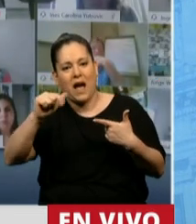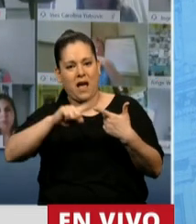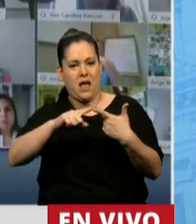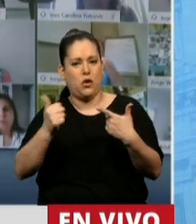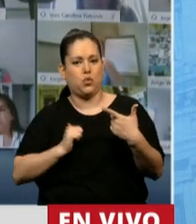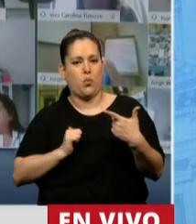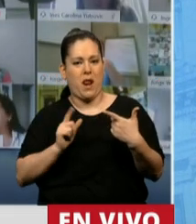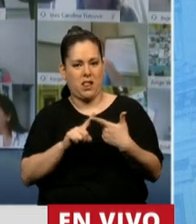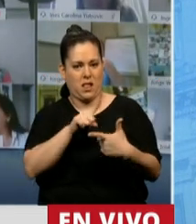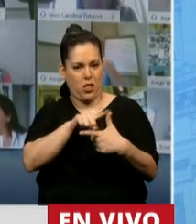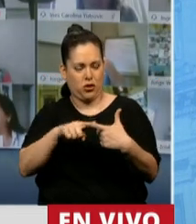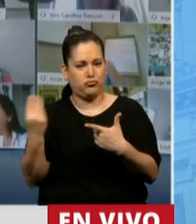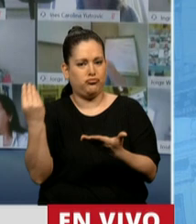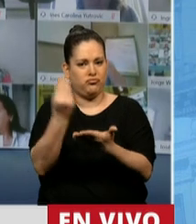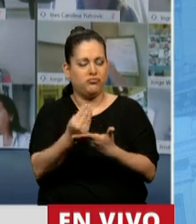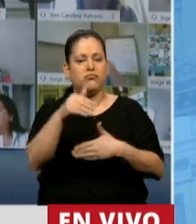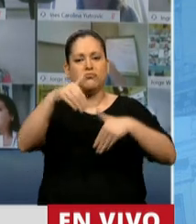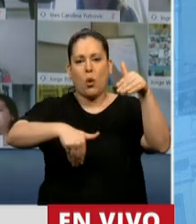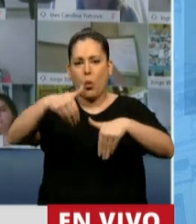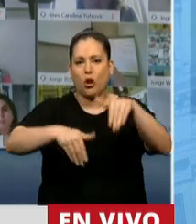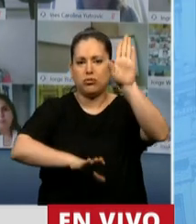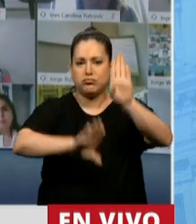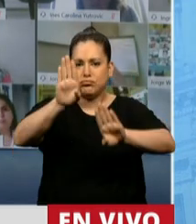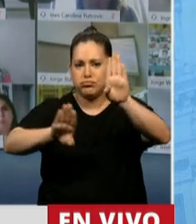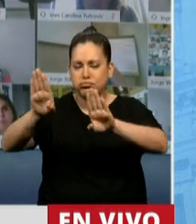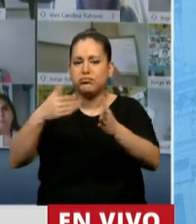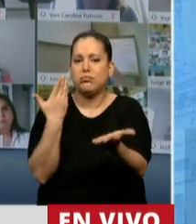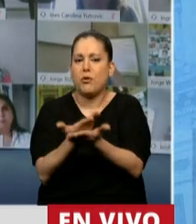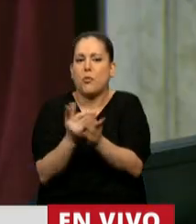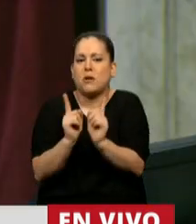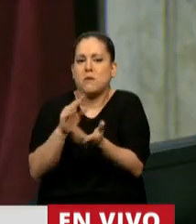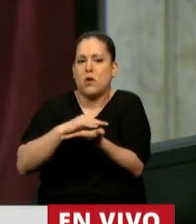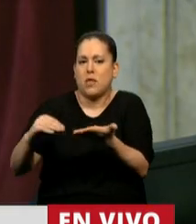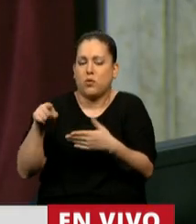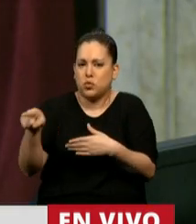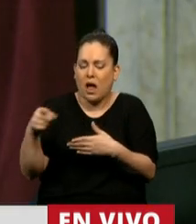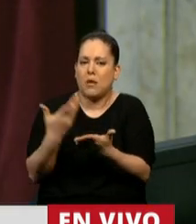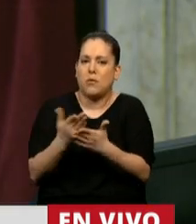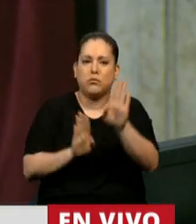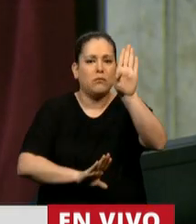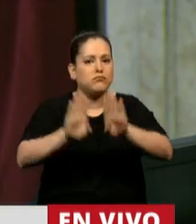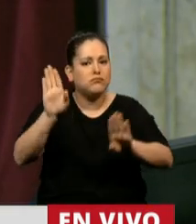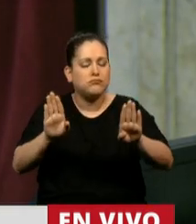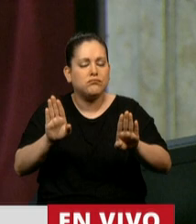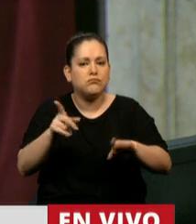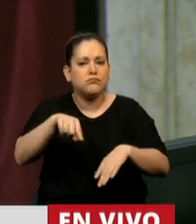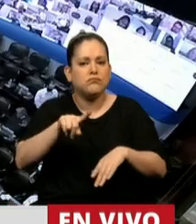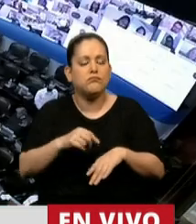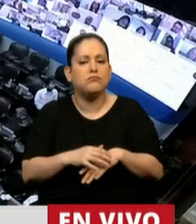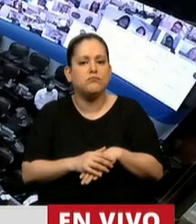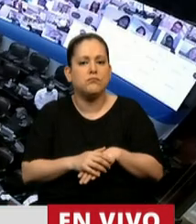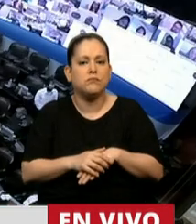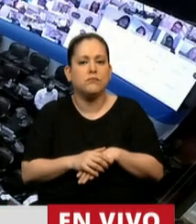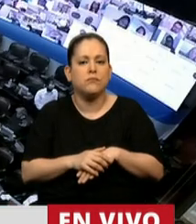suplente se va a votar por signos la propuesta realizada por la diputada Cecilia moró sírvanse marcar su